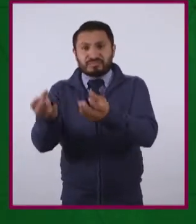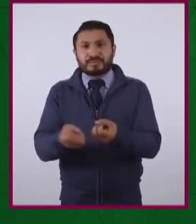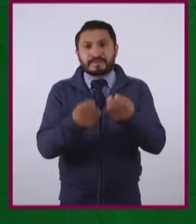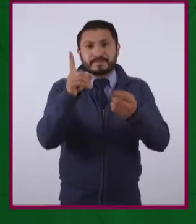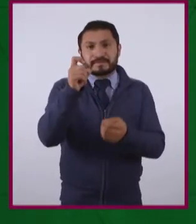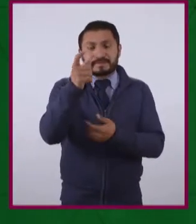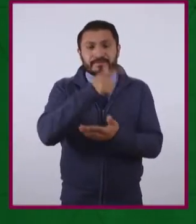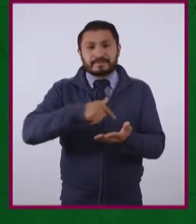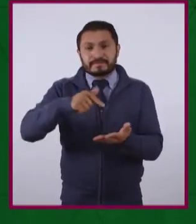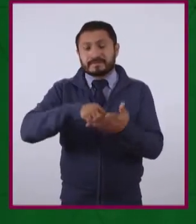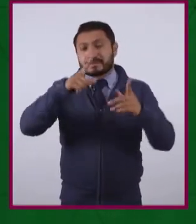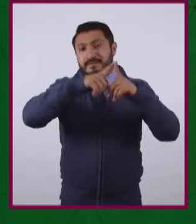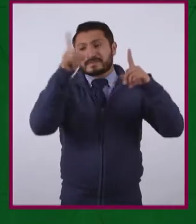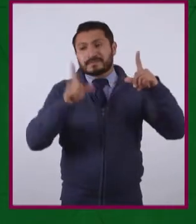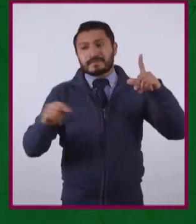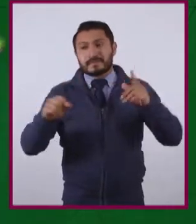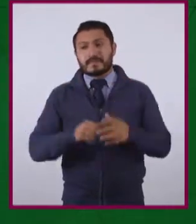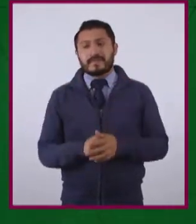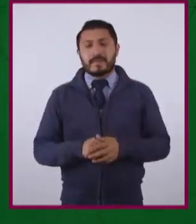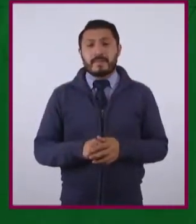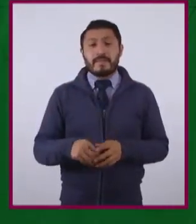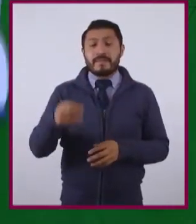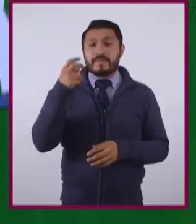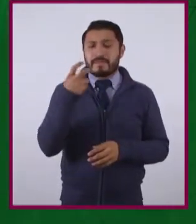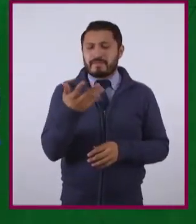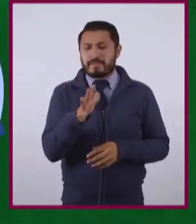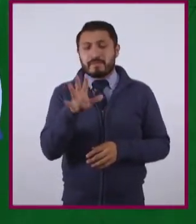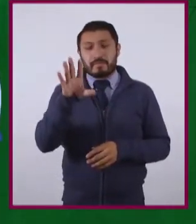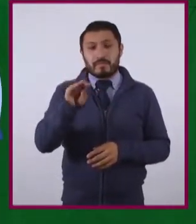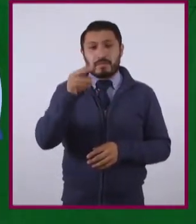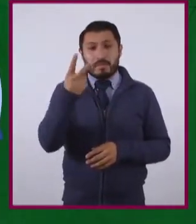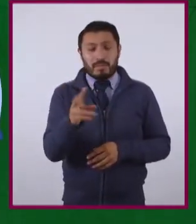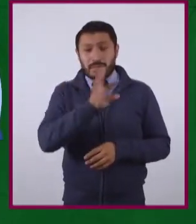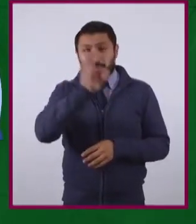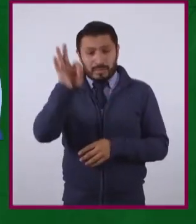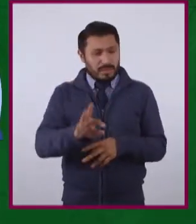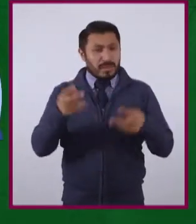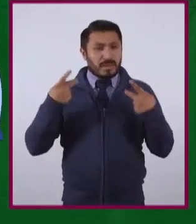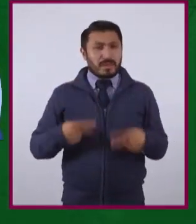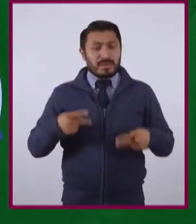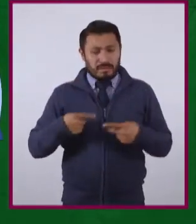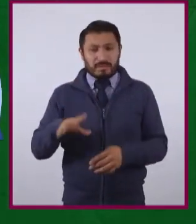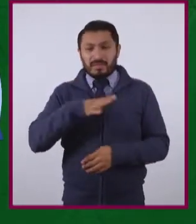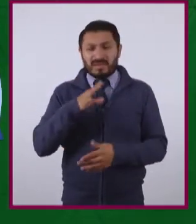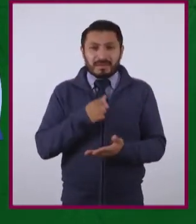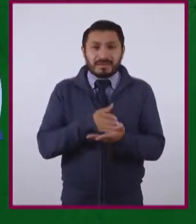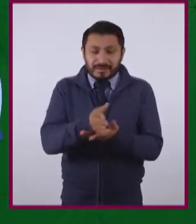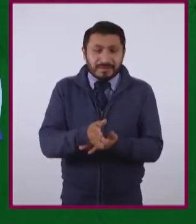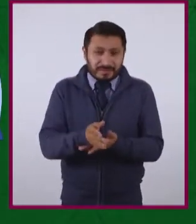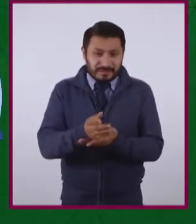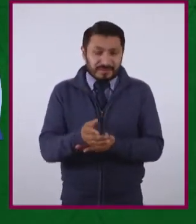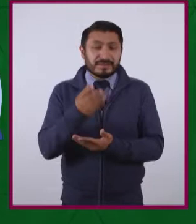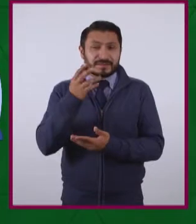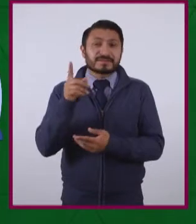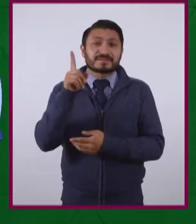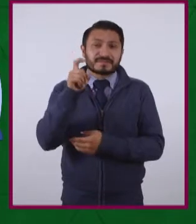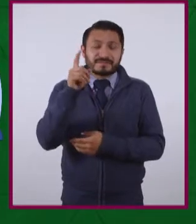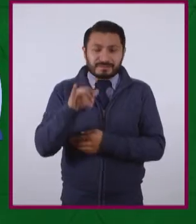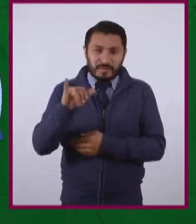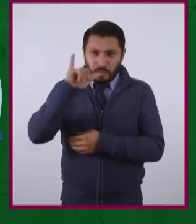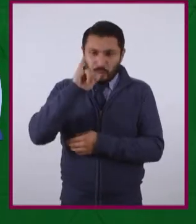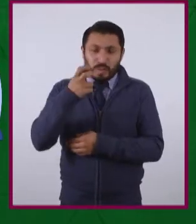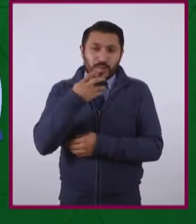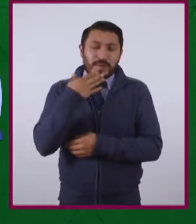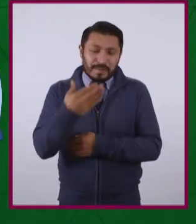algunas zonas del país. Aunque casi el 92% de la población tiene acceso al servicio público de agua